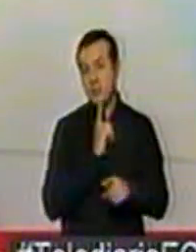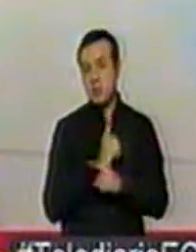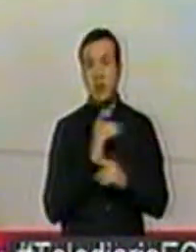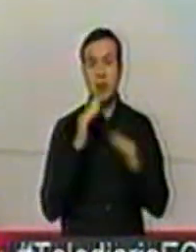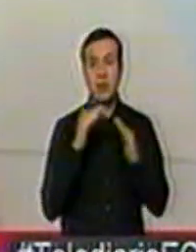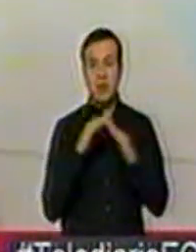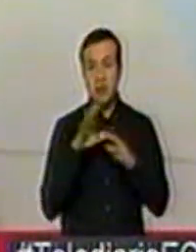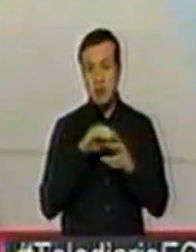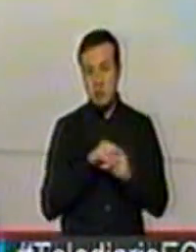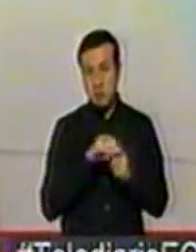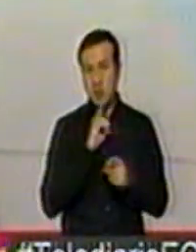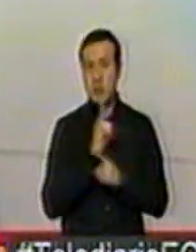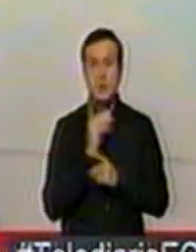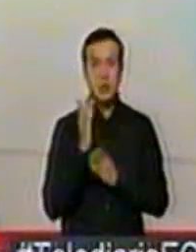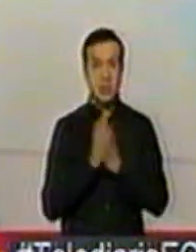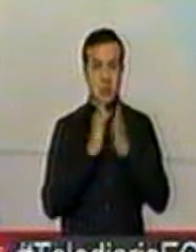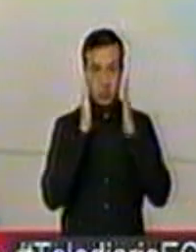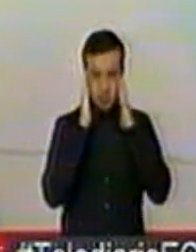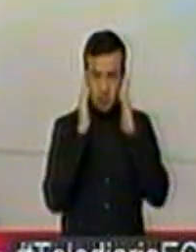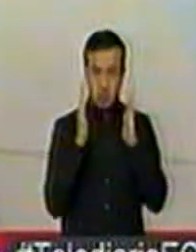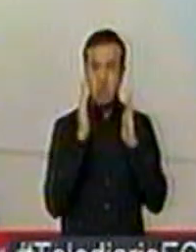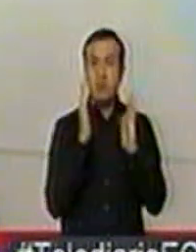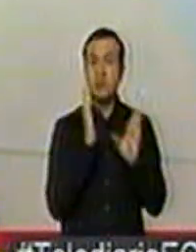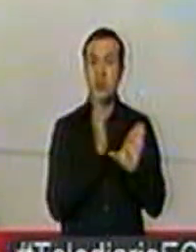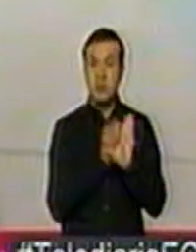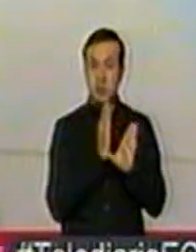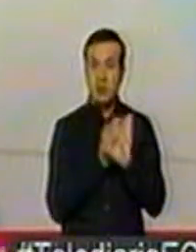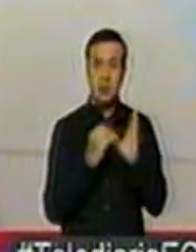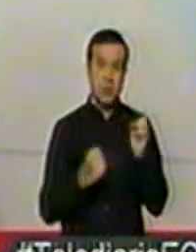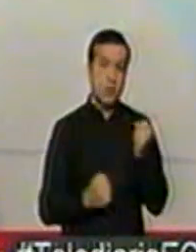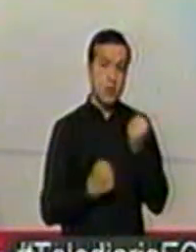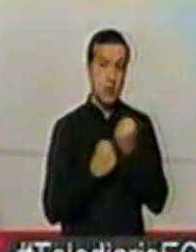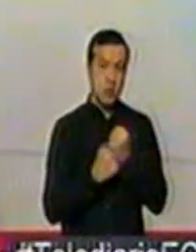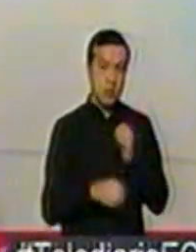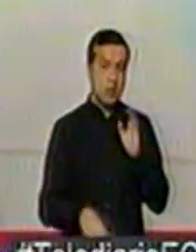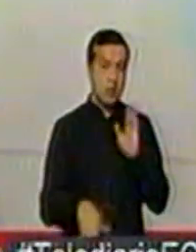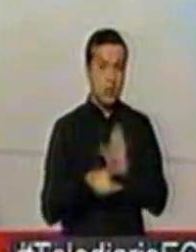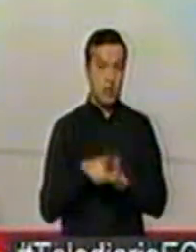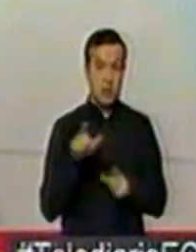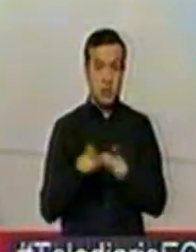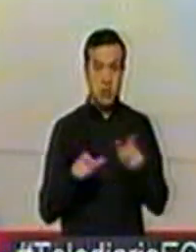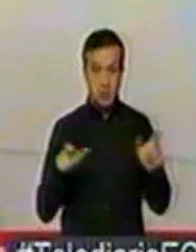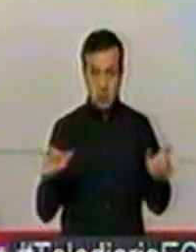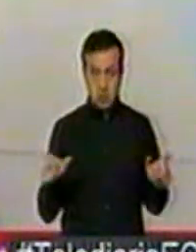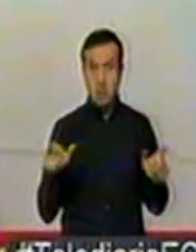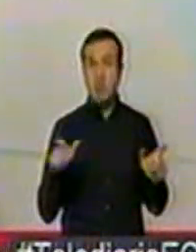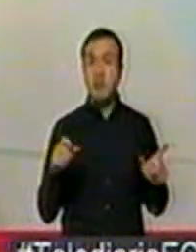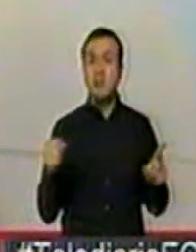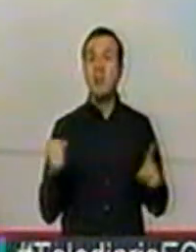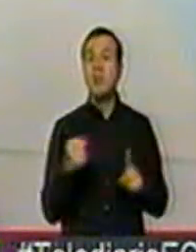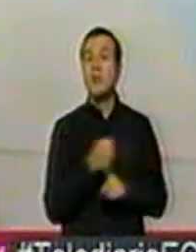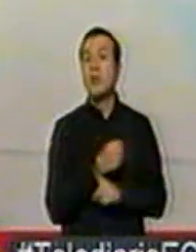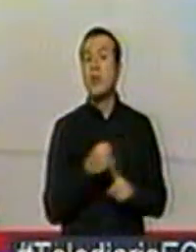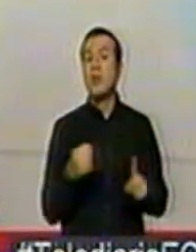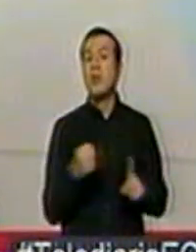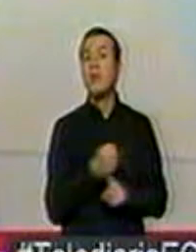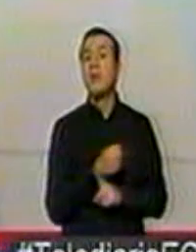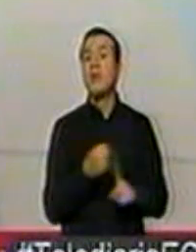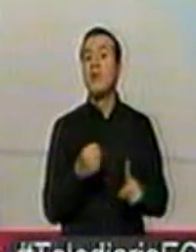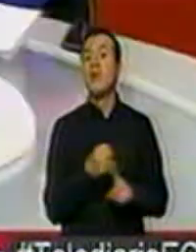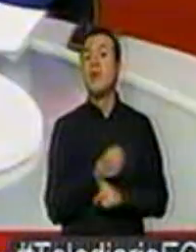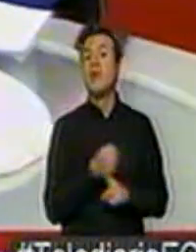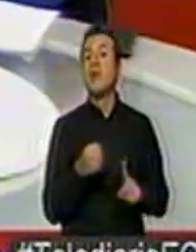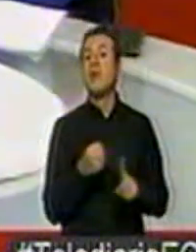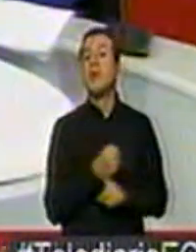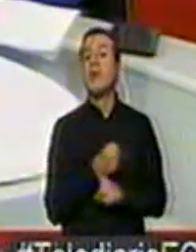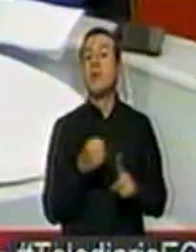acogida, servicios de atención psicológica, apoyo legal para las personas que son víctimas de violencia. Se lo hace también con grandes campañas